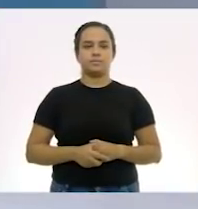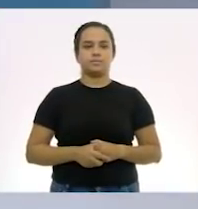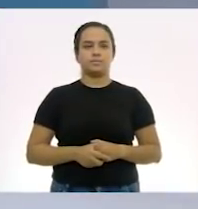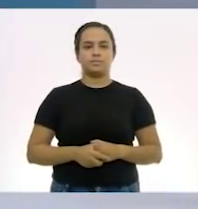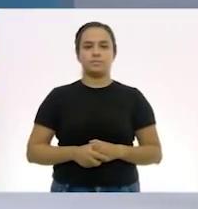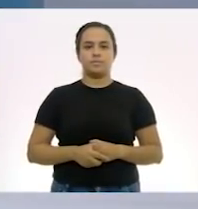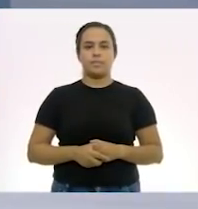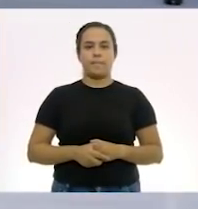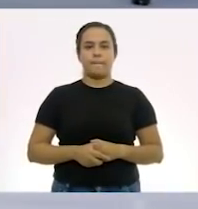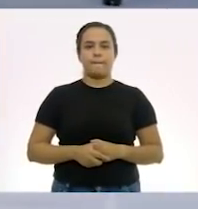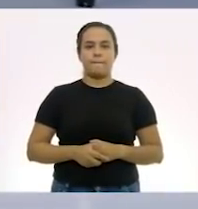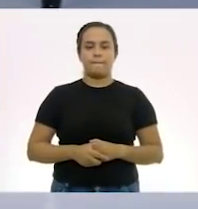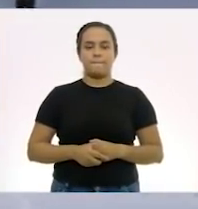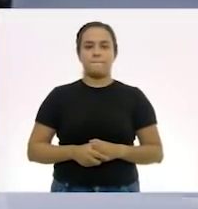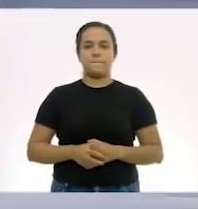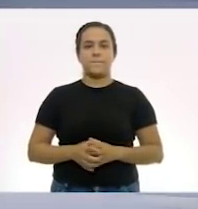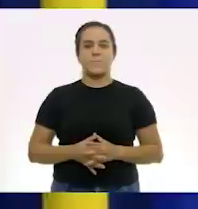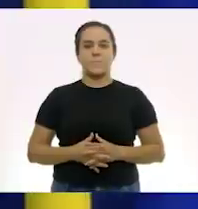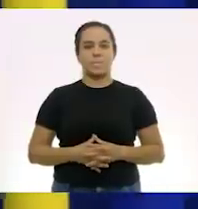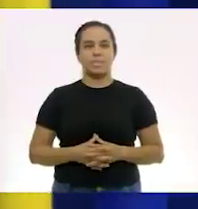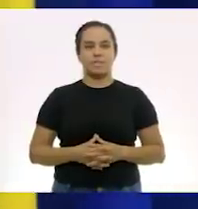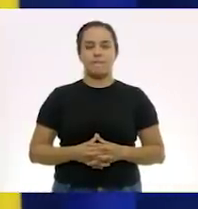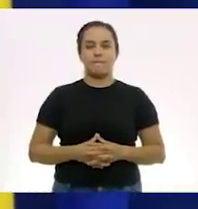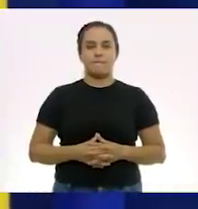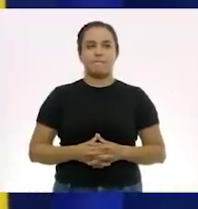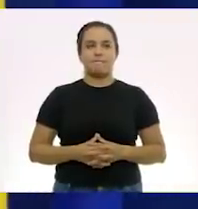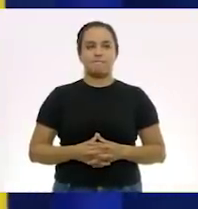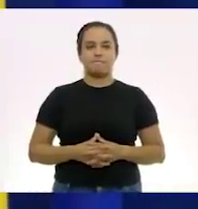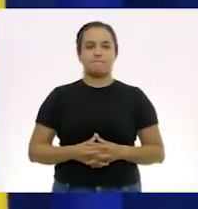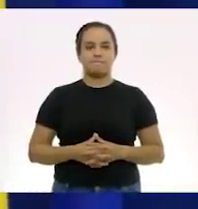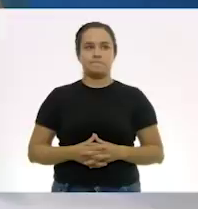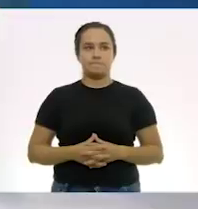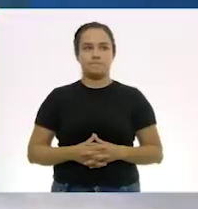Movimientos. Dos. ¿Cómo ves?